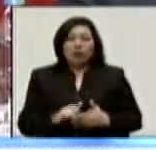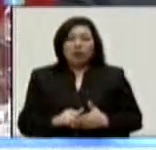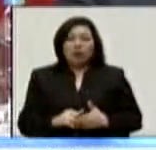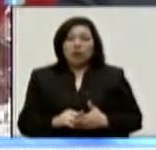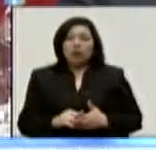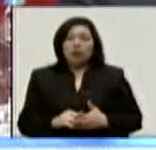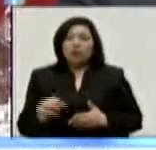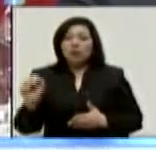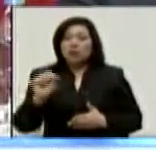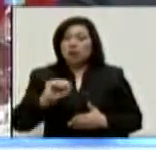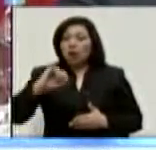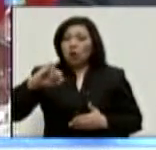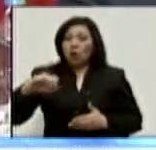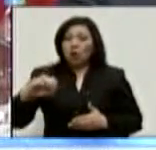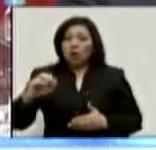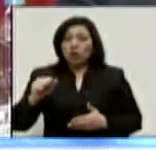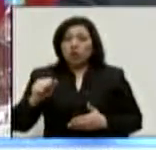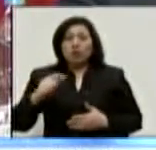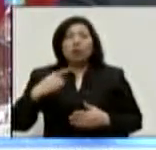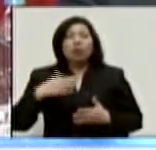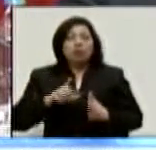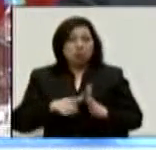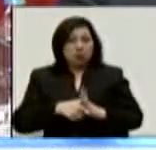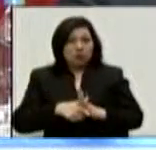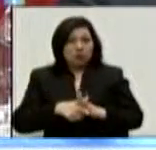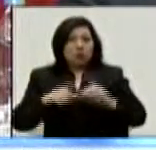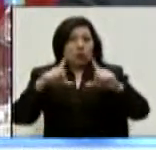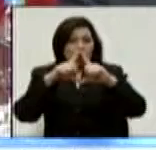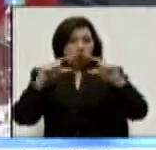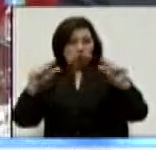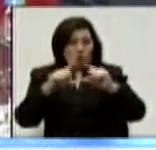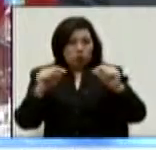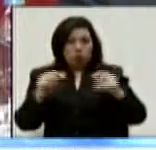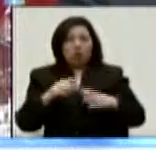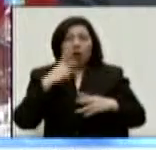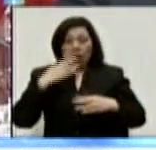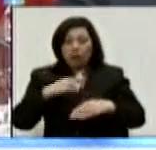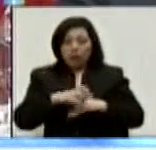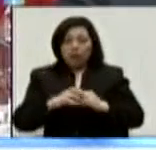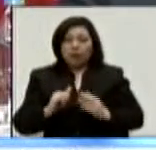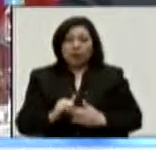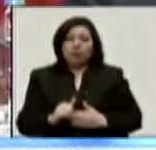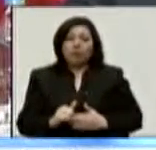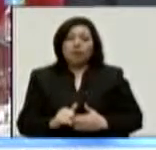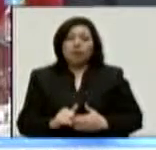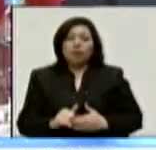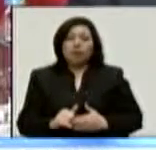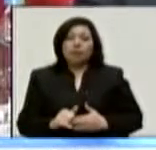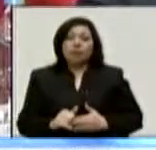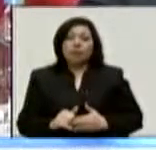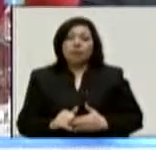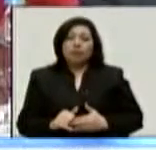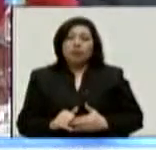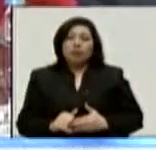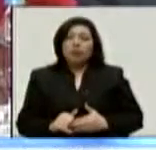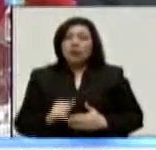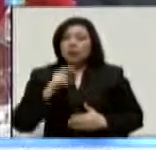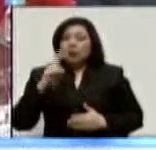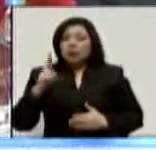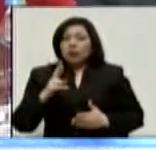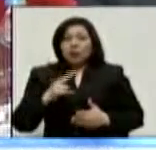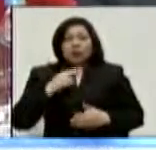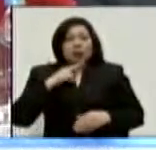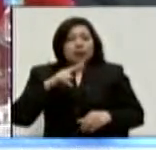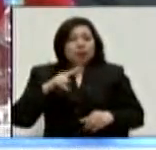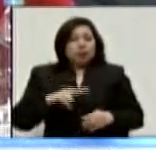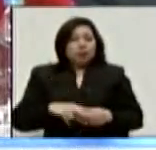de Costa Rica, estuve en Japón, en Tokio, hablando ante la sociedad Yonme, que es la que maneja el recurso natural de Japón, y